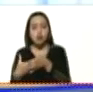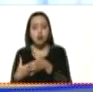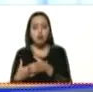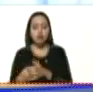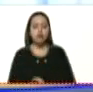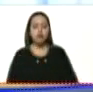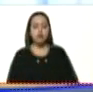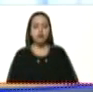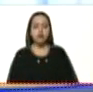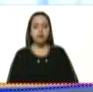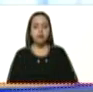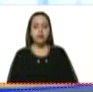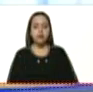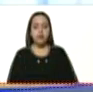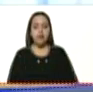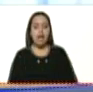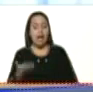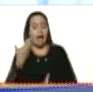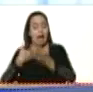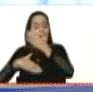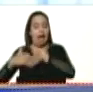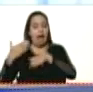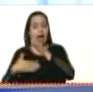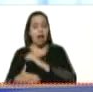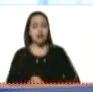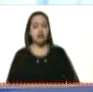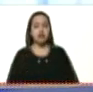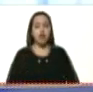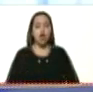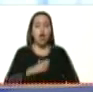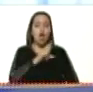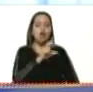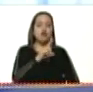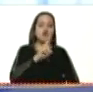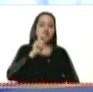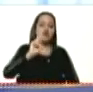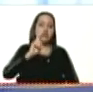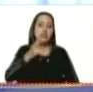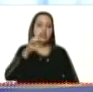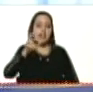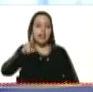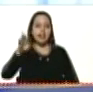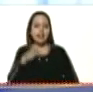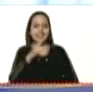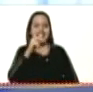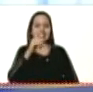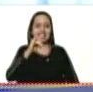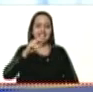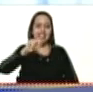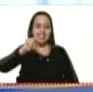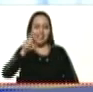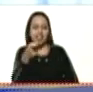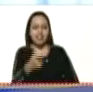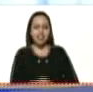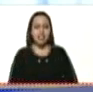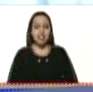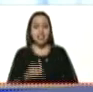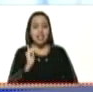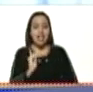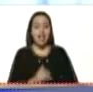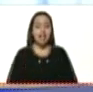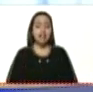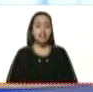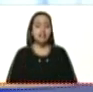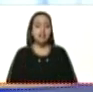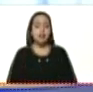King defendiera a Rosa Parks por haber tomado asiento en un puesto reservado para blancos en autobús en Alabama, Estados